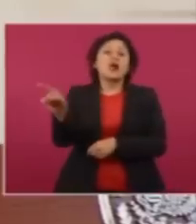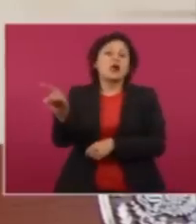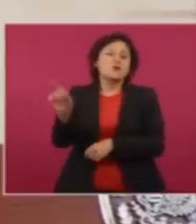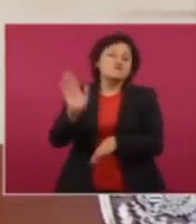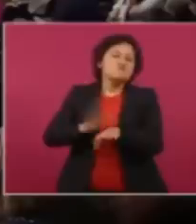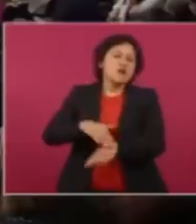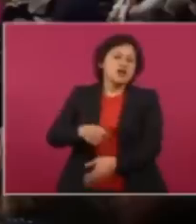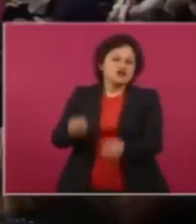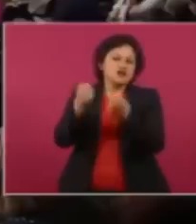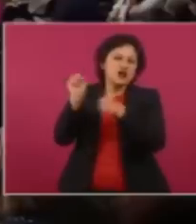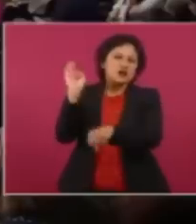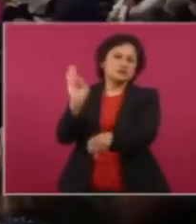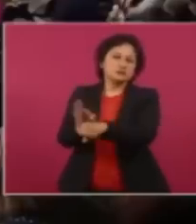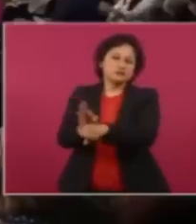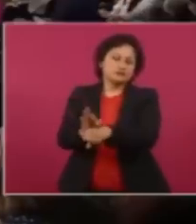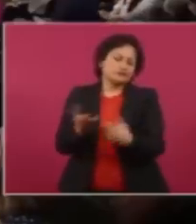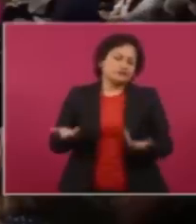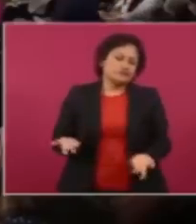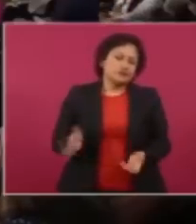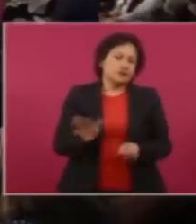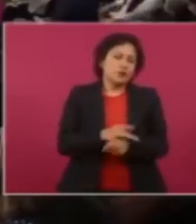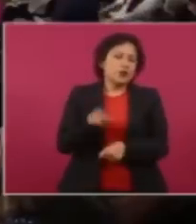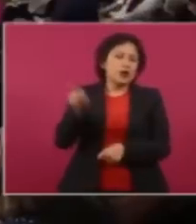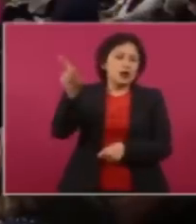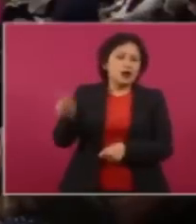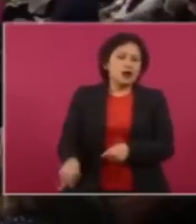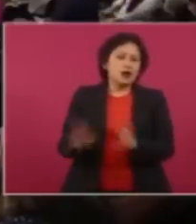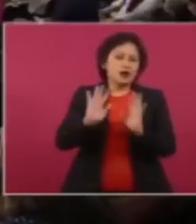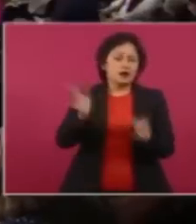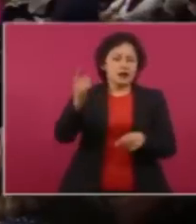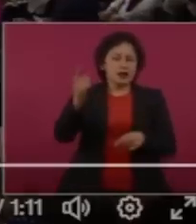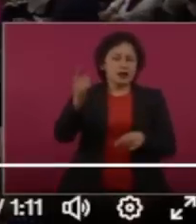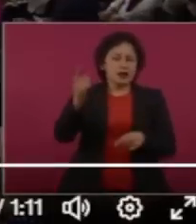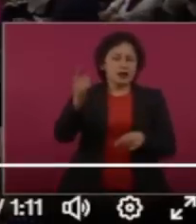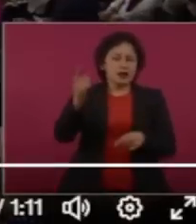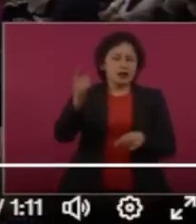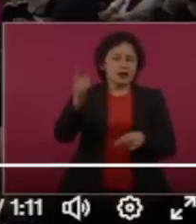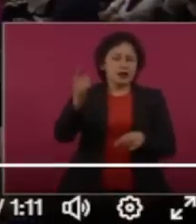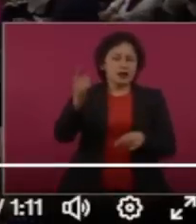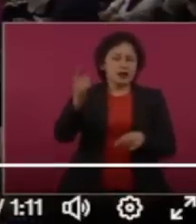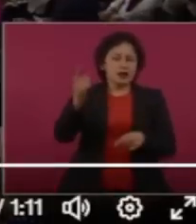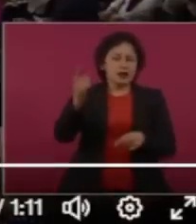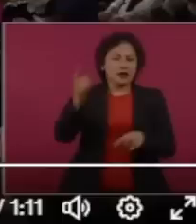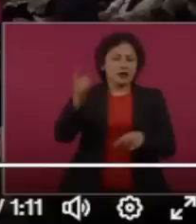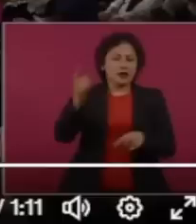otro criterio, ¿no?, y yo lo respeto.